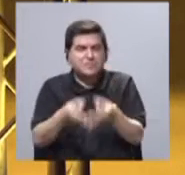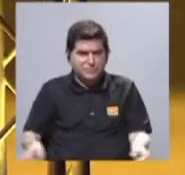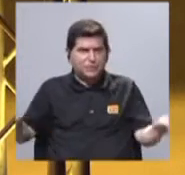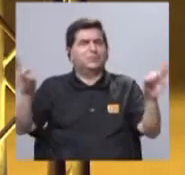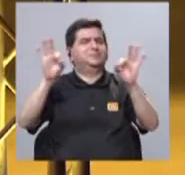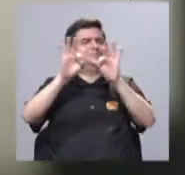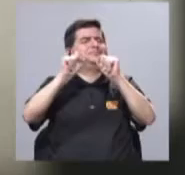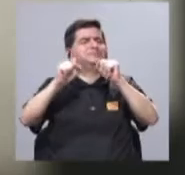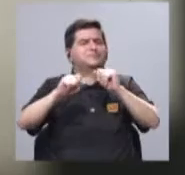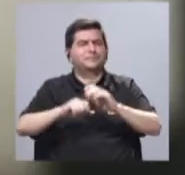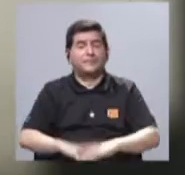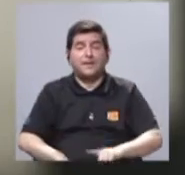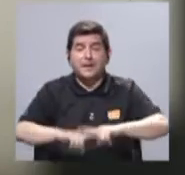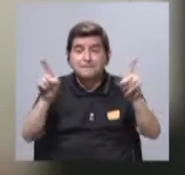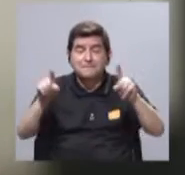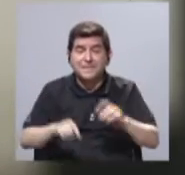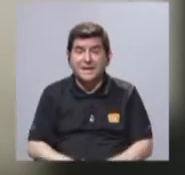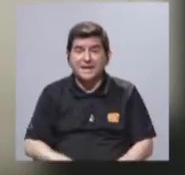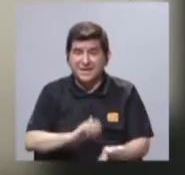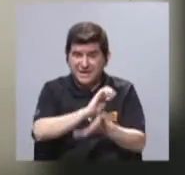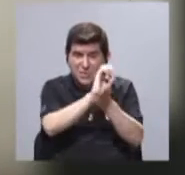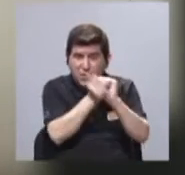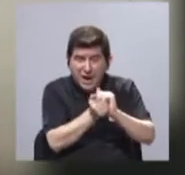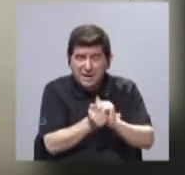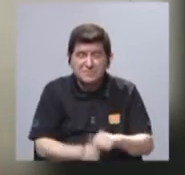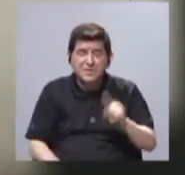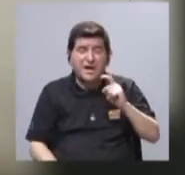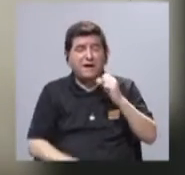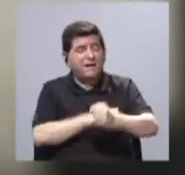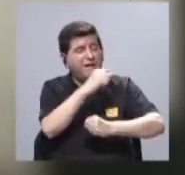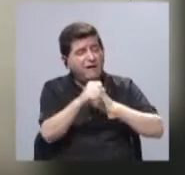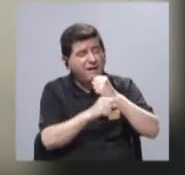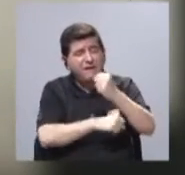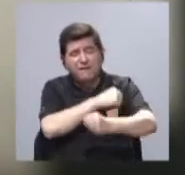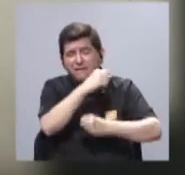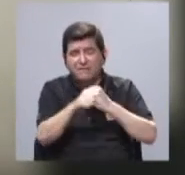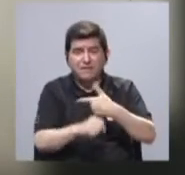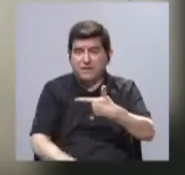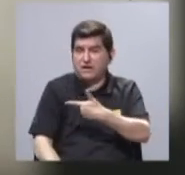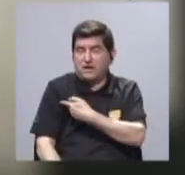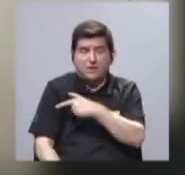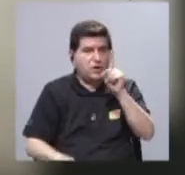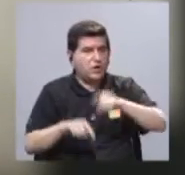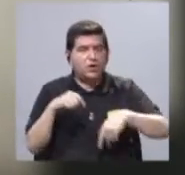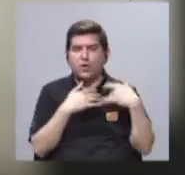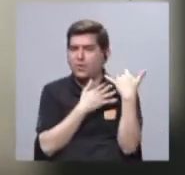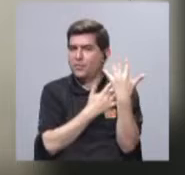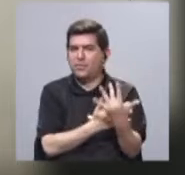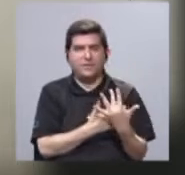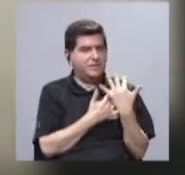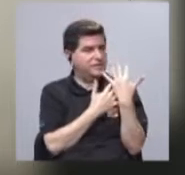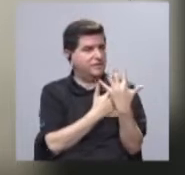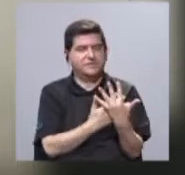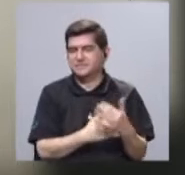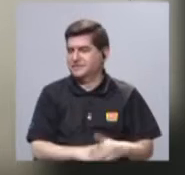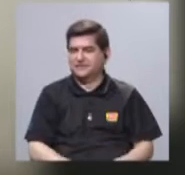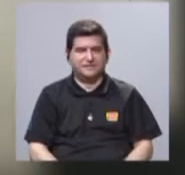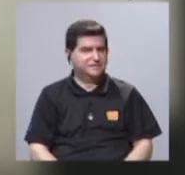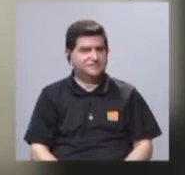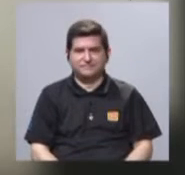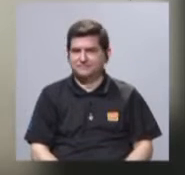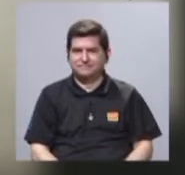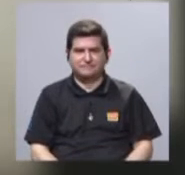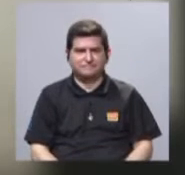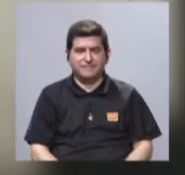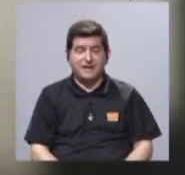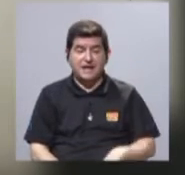forma importante pero eso es una reforma que tardará años y la vacunación no puede esperar años digamos tenemos